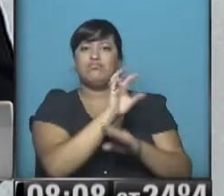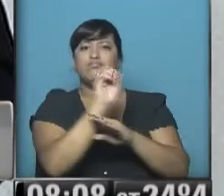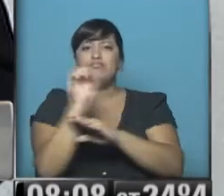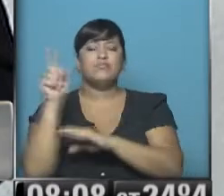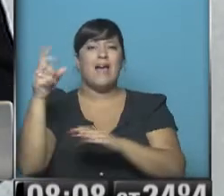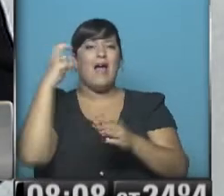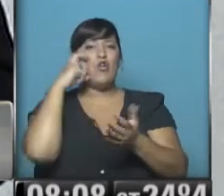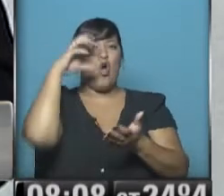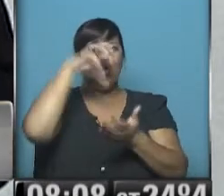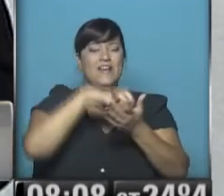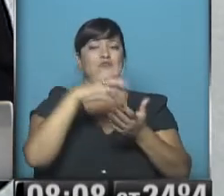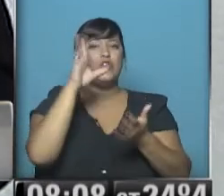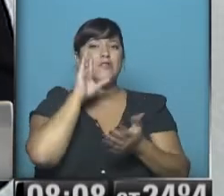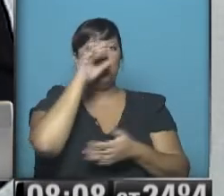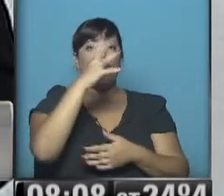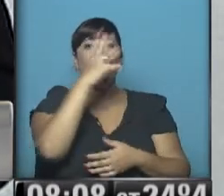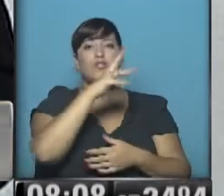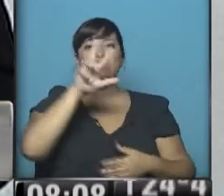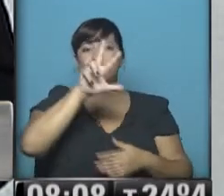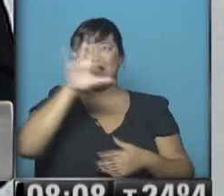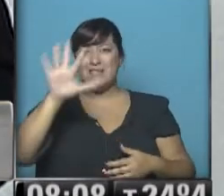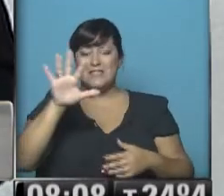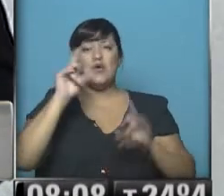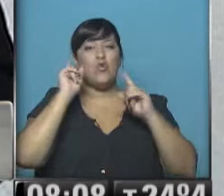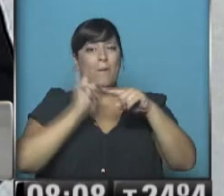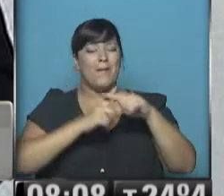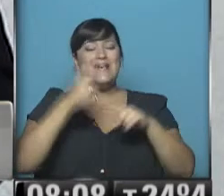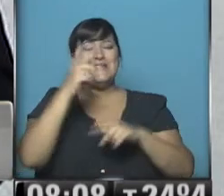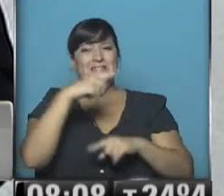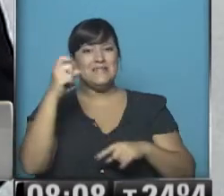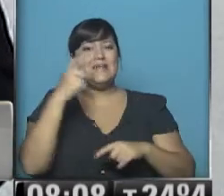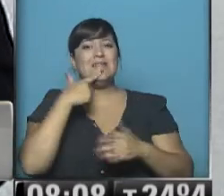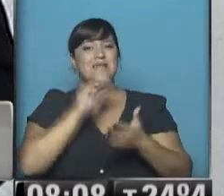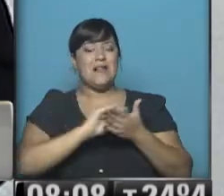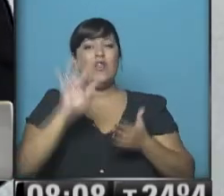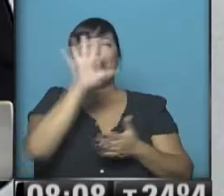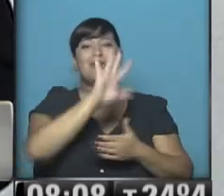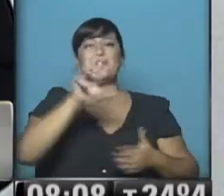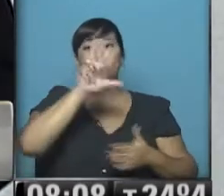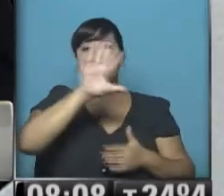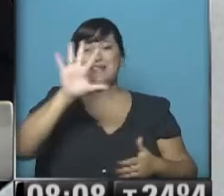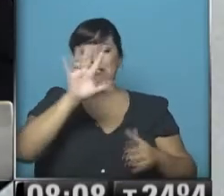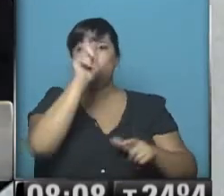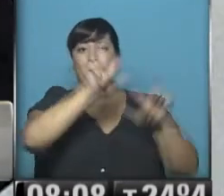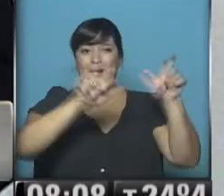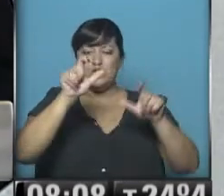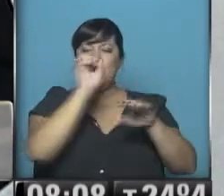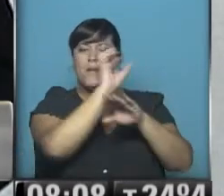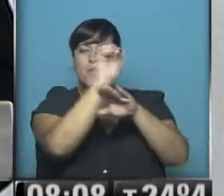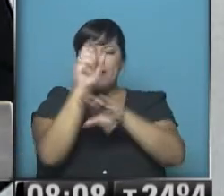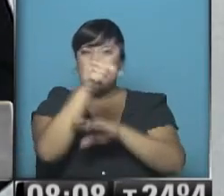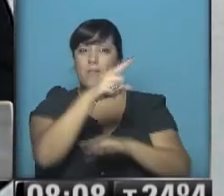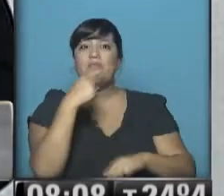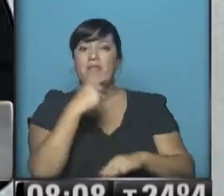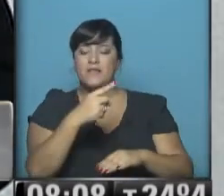eeuu 435 congresistas más 100 senadores o sea 535 cartas en donde fija la